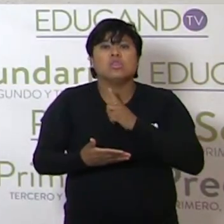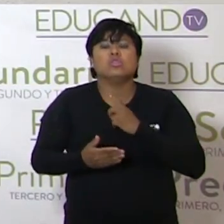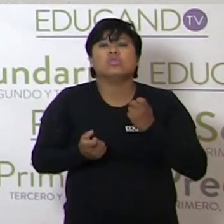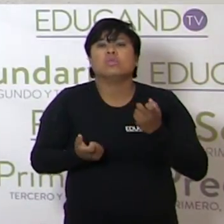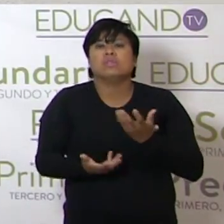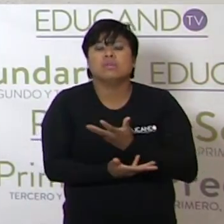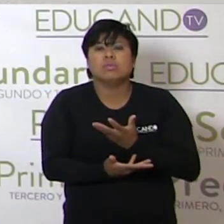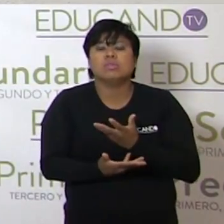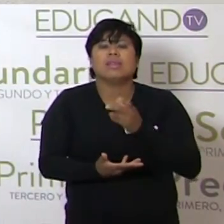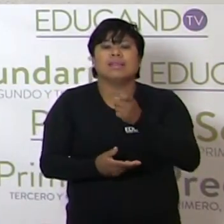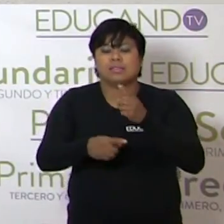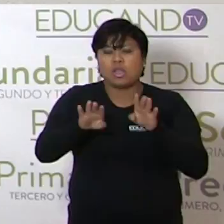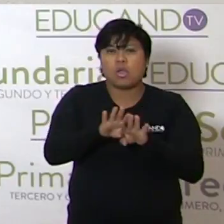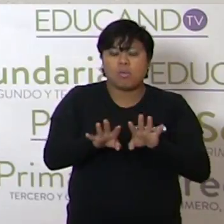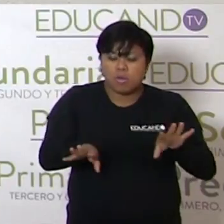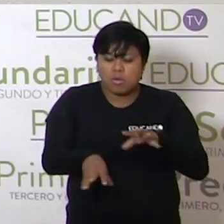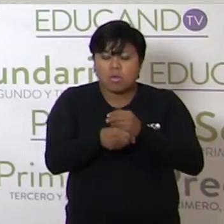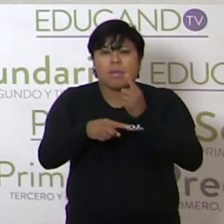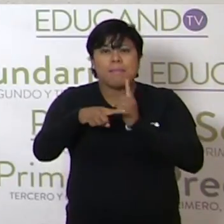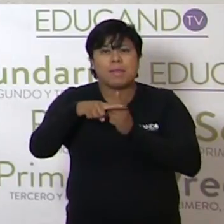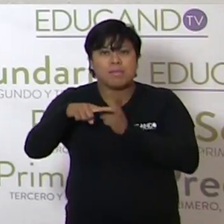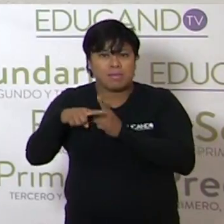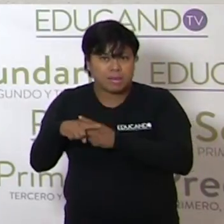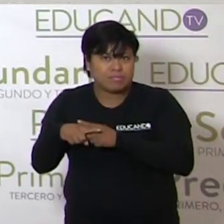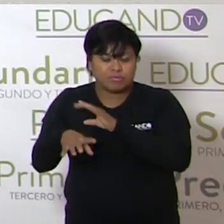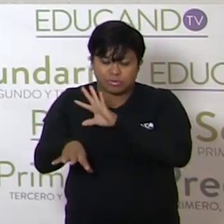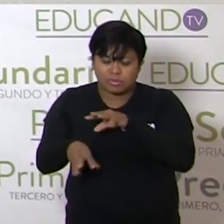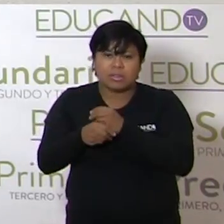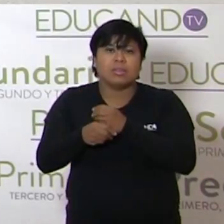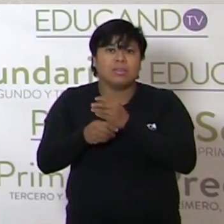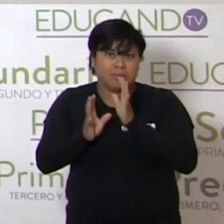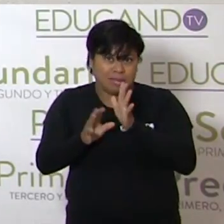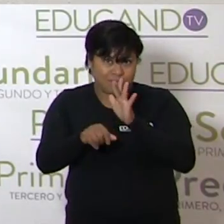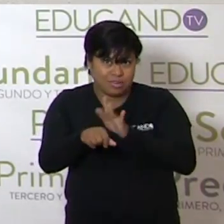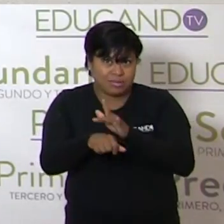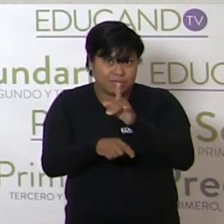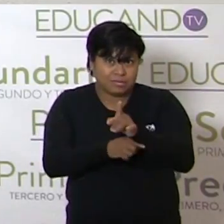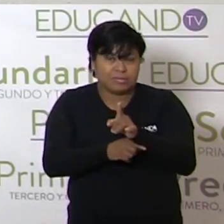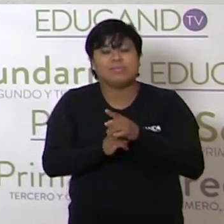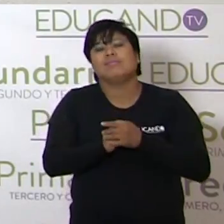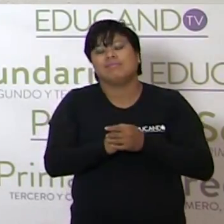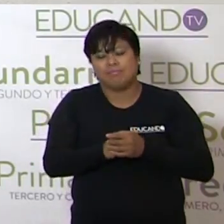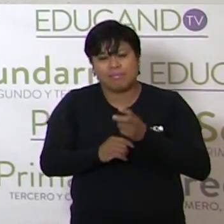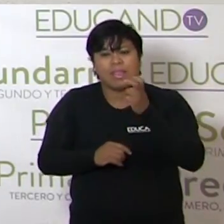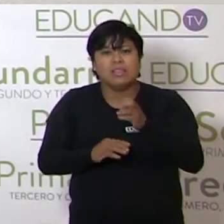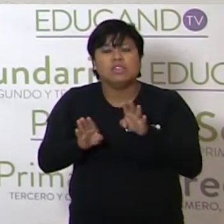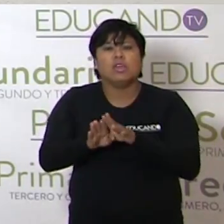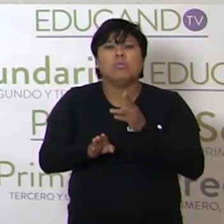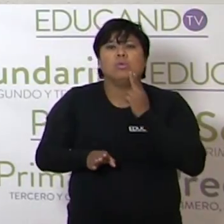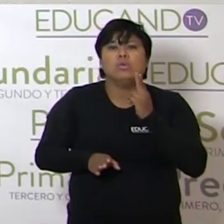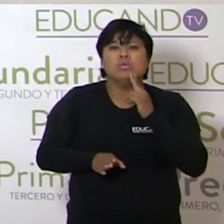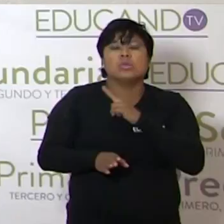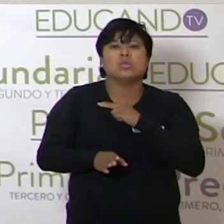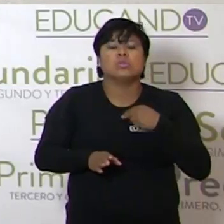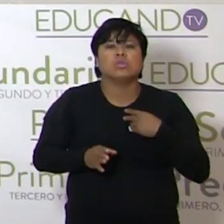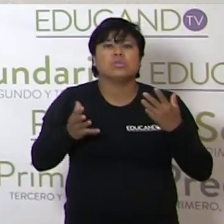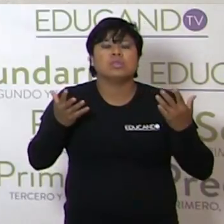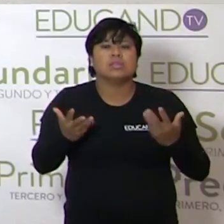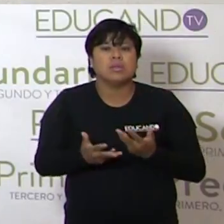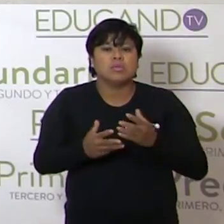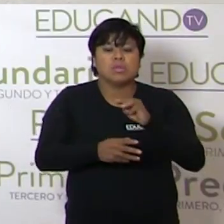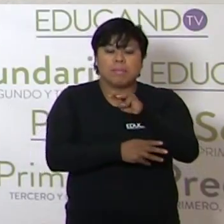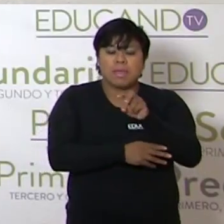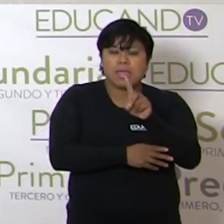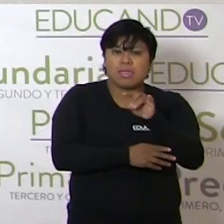sumamos todas y sacamos un promedio. ¿Lo has hecho? Bueno, ese es uno de los usos que hacemos de la media o